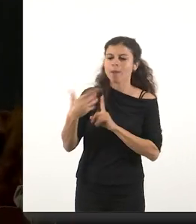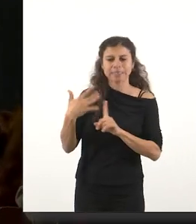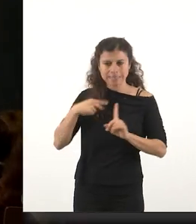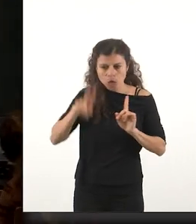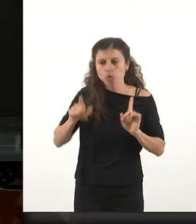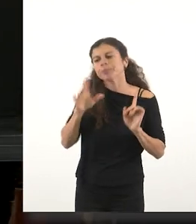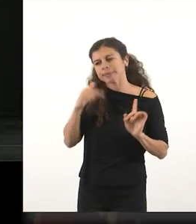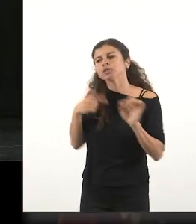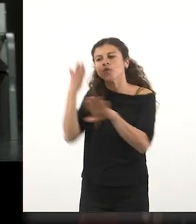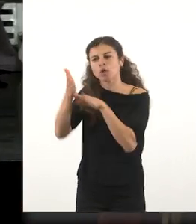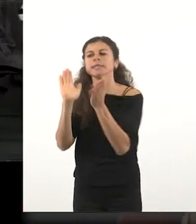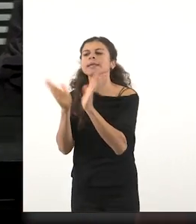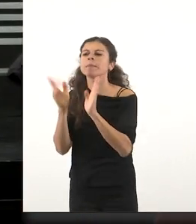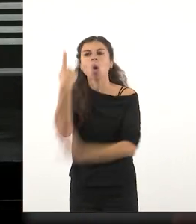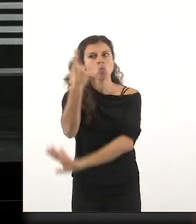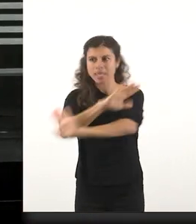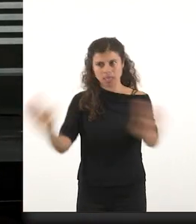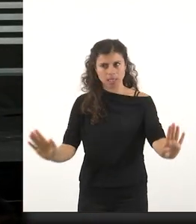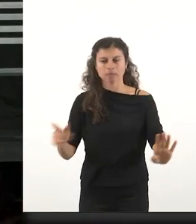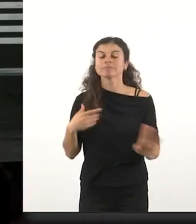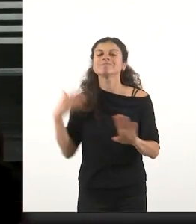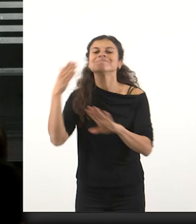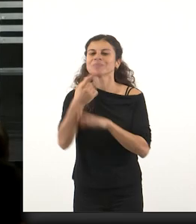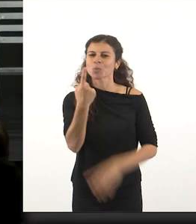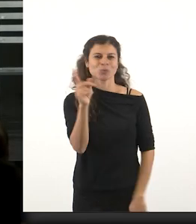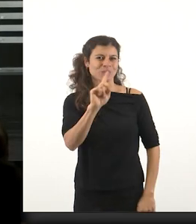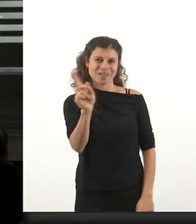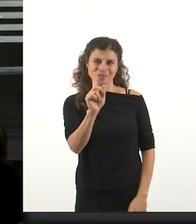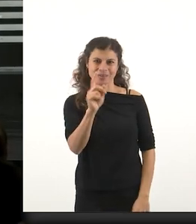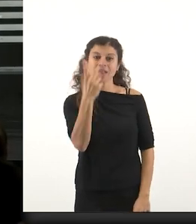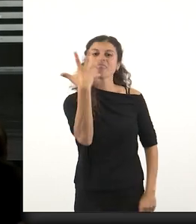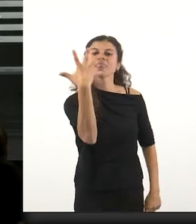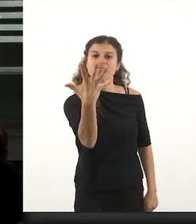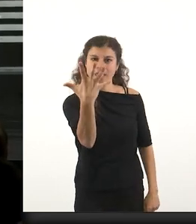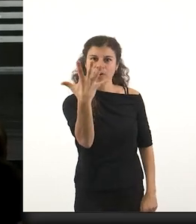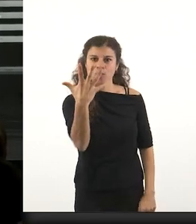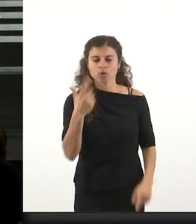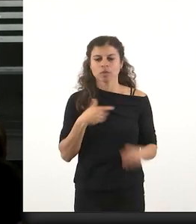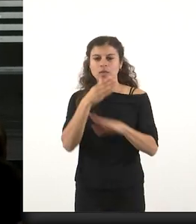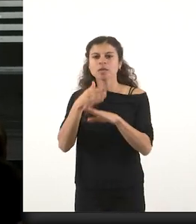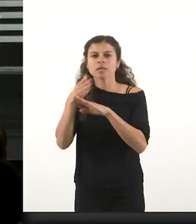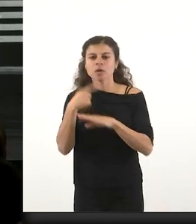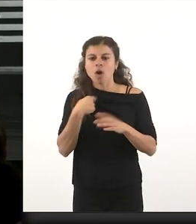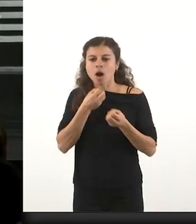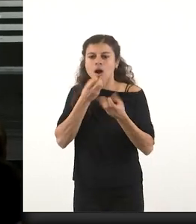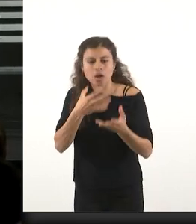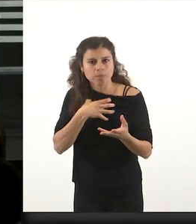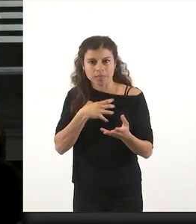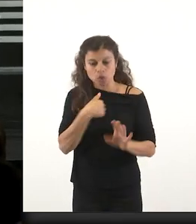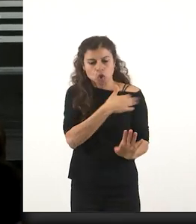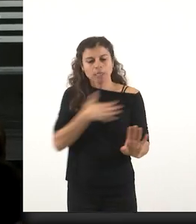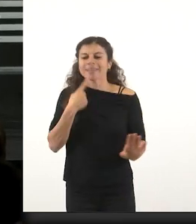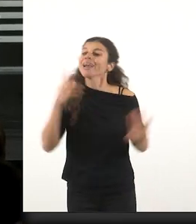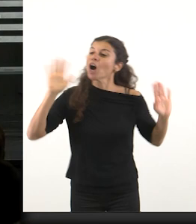no vengo más. Pues no fui a una, hija, ¿qué va? Fui a 5 y en ninguna de las primeras 5 terapias que yo fui pude hablar. Yo quería decir, hola,